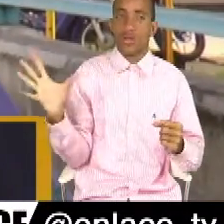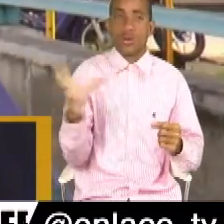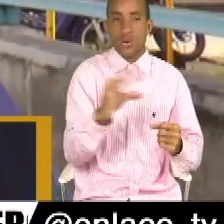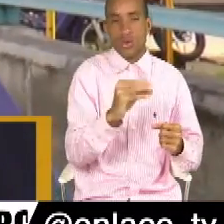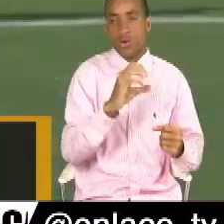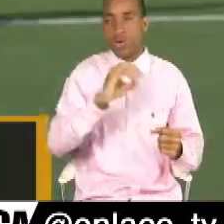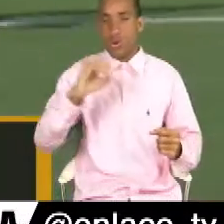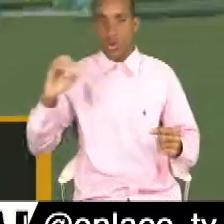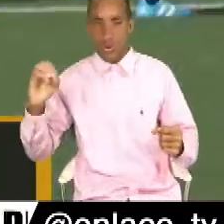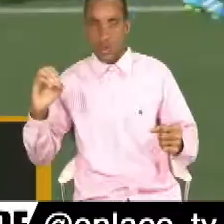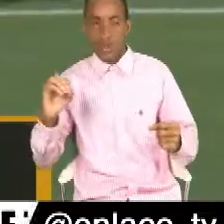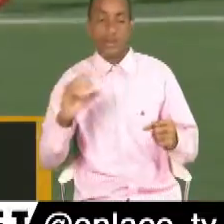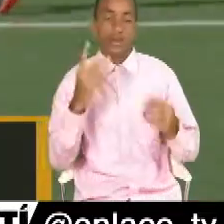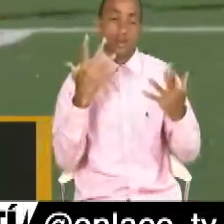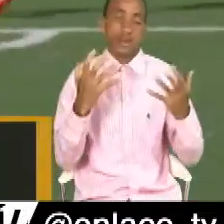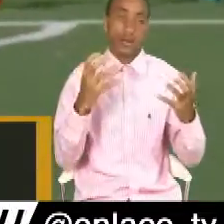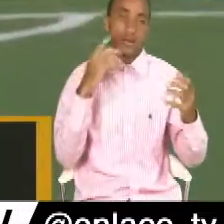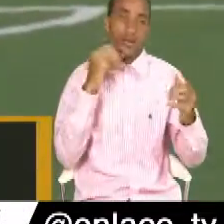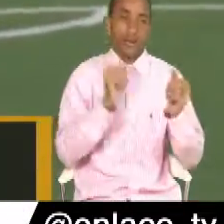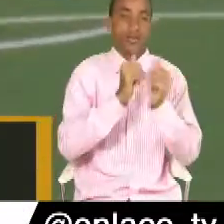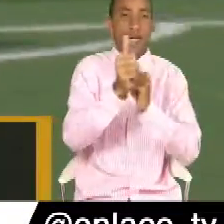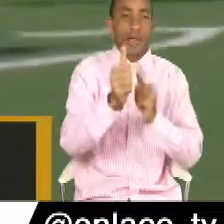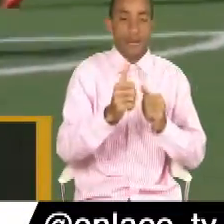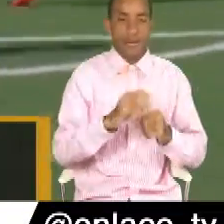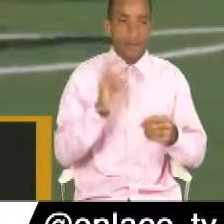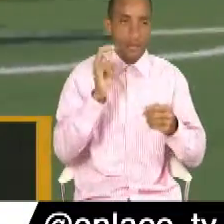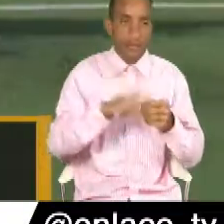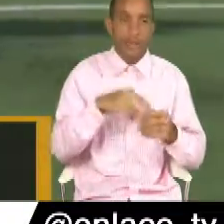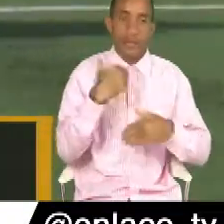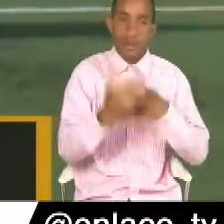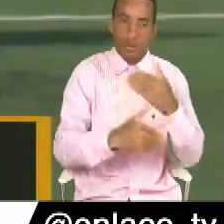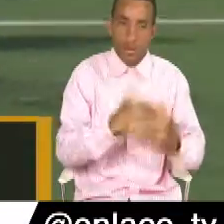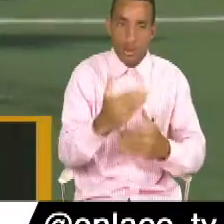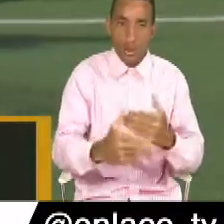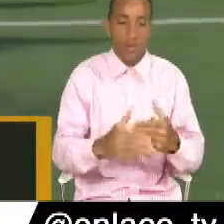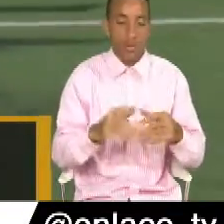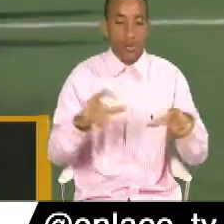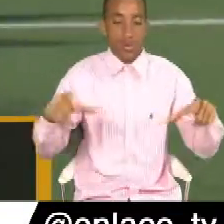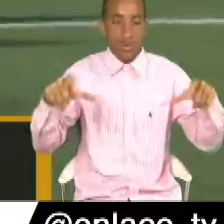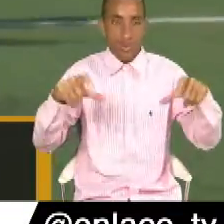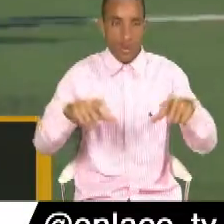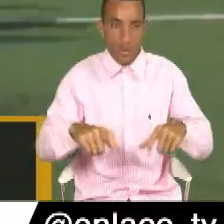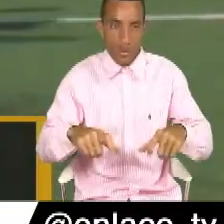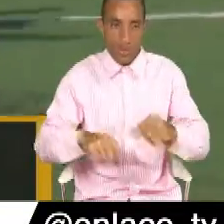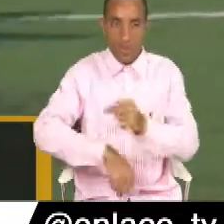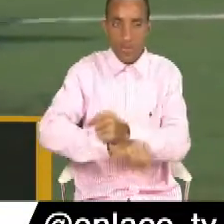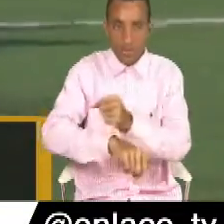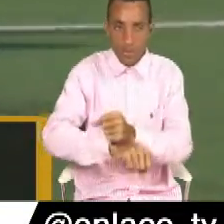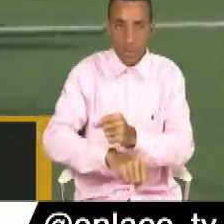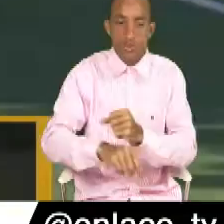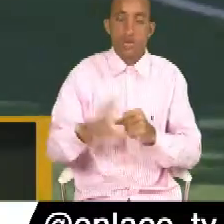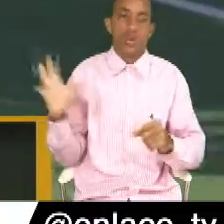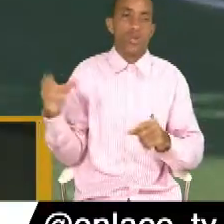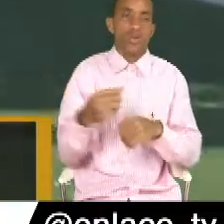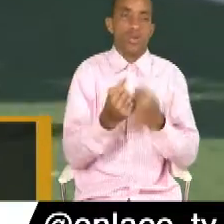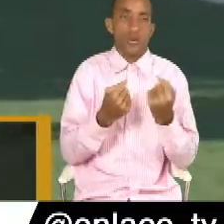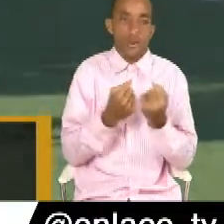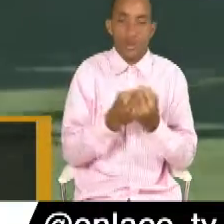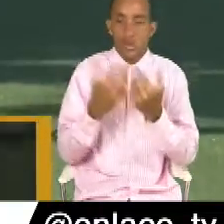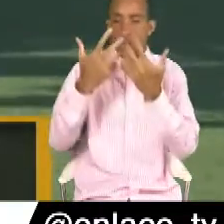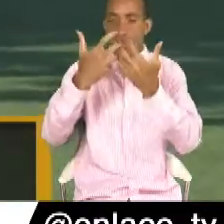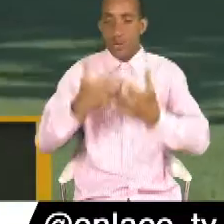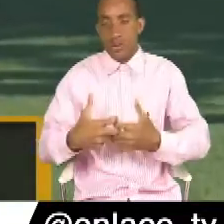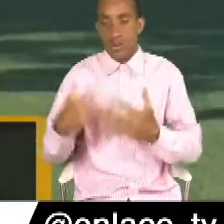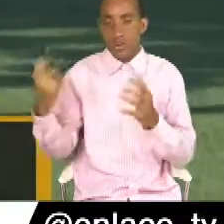esperamos clasificar. El fútbol es un deporte que ha ido ganando espacio y nombre en Barranca Bermeja. El apoyo de la comunidad y empresas que se vinculan a